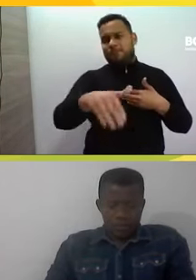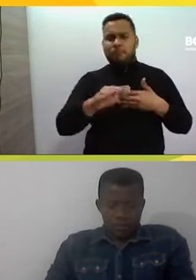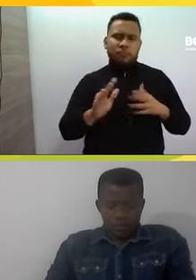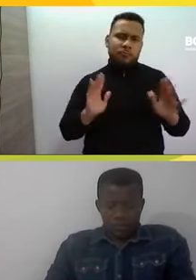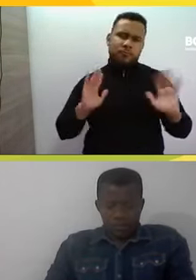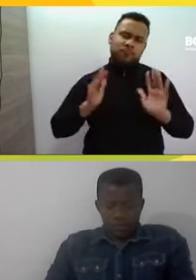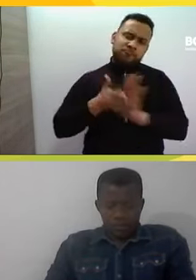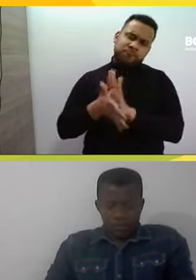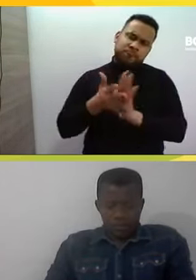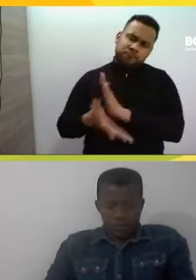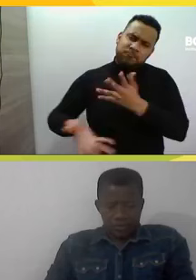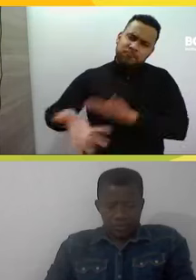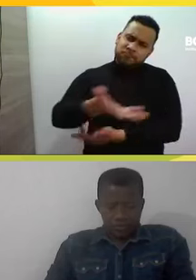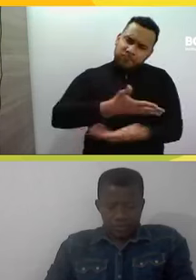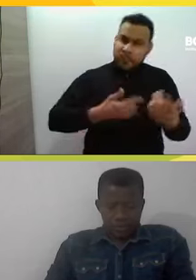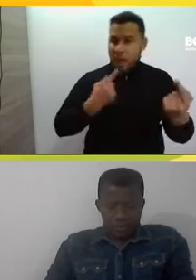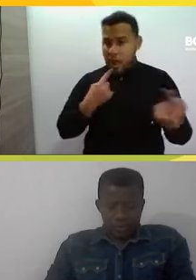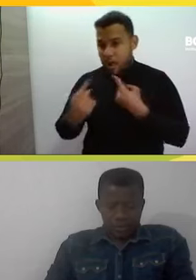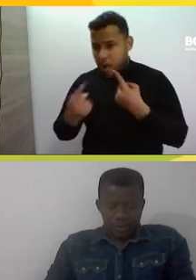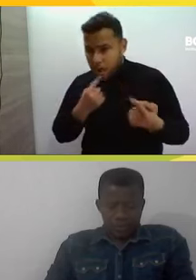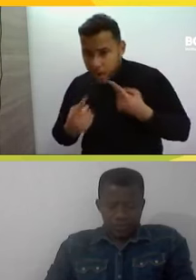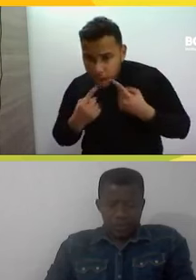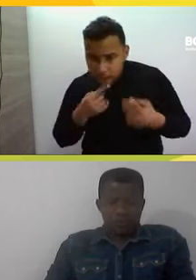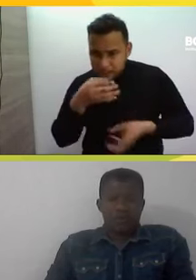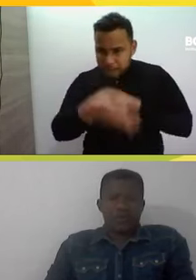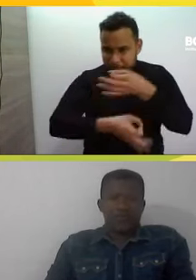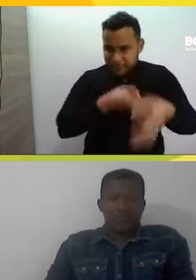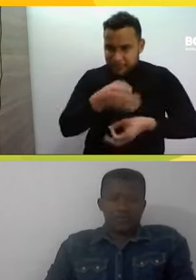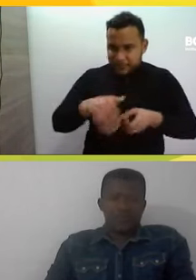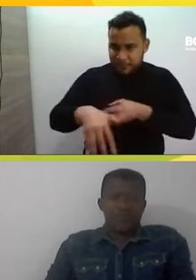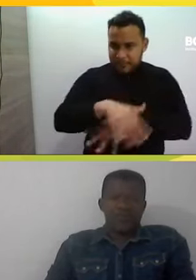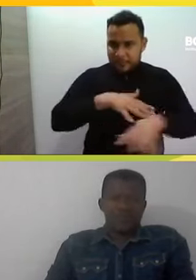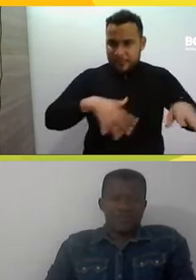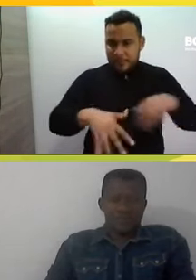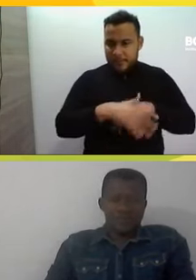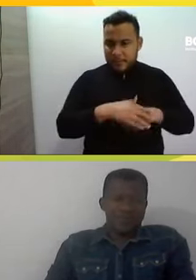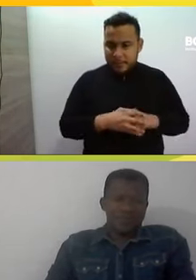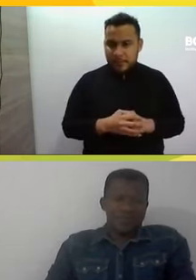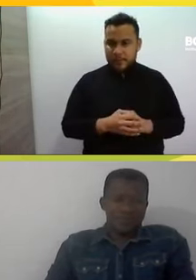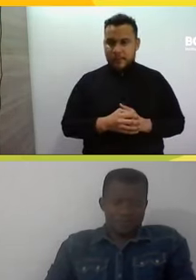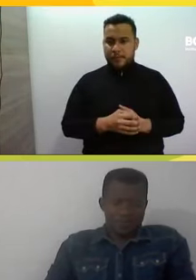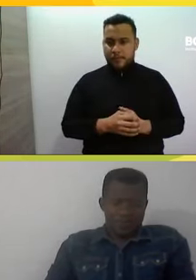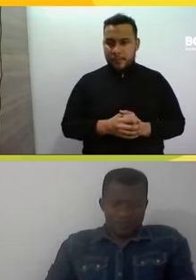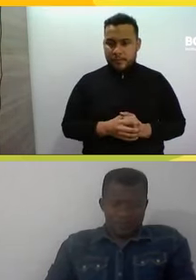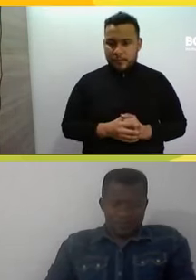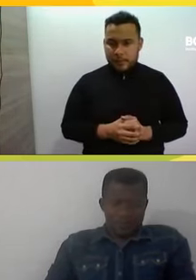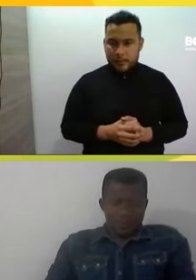hablando, dialogando, chiteando, como dicen en Aripalenque,